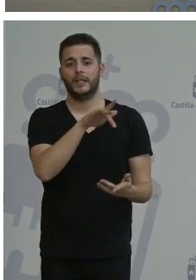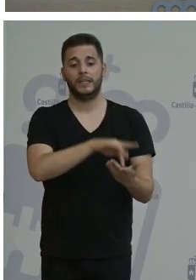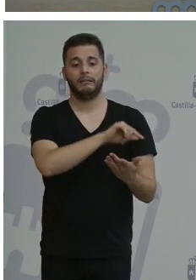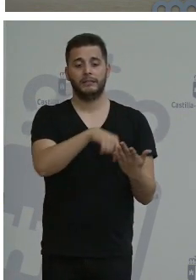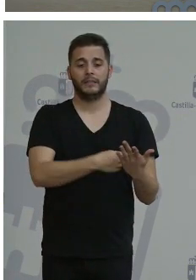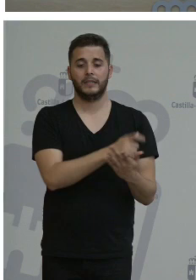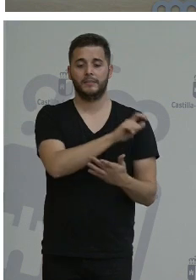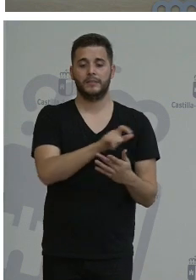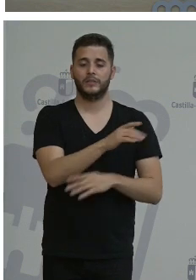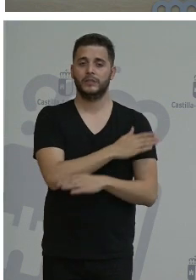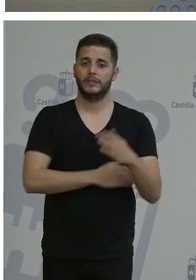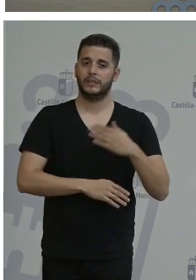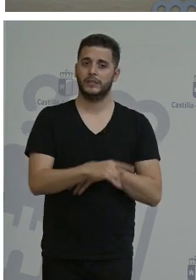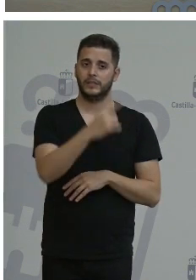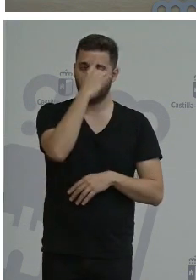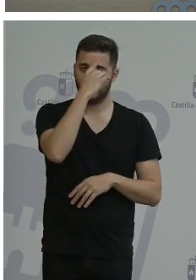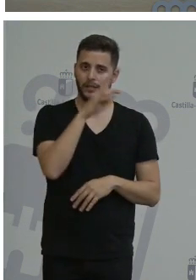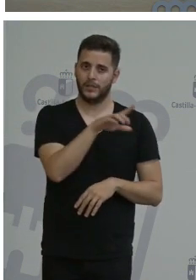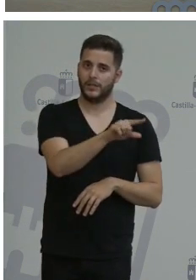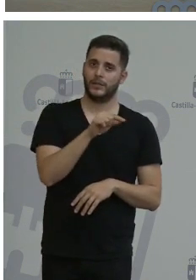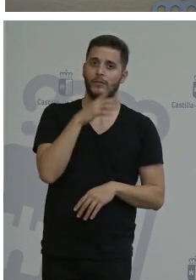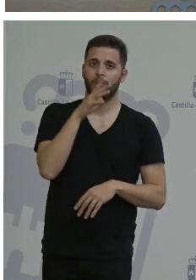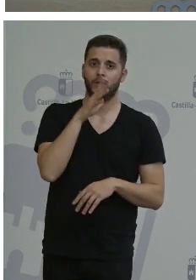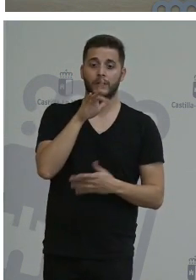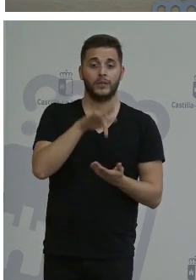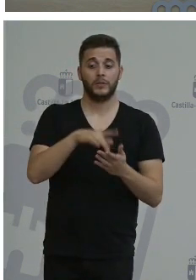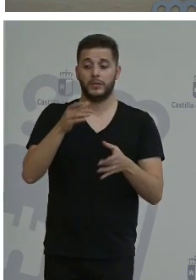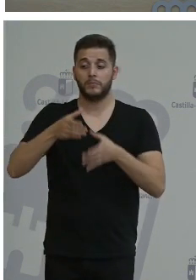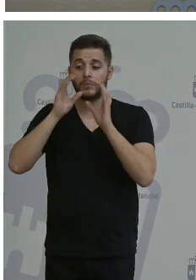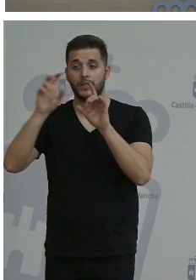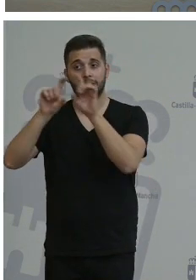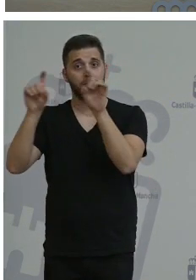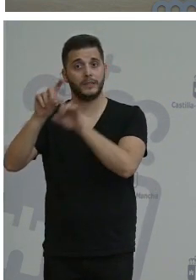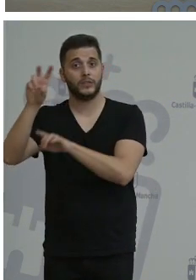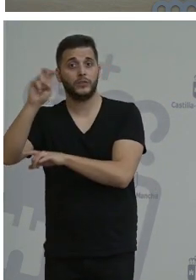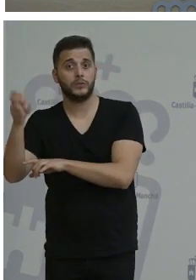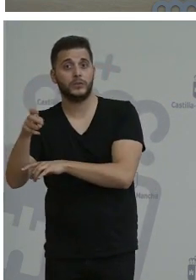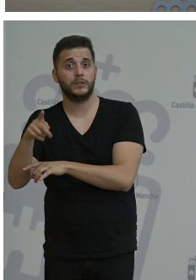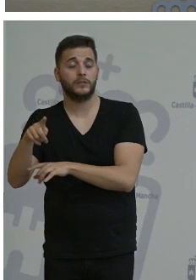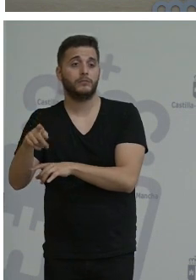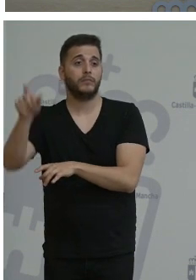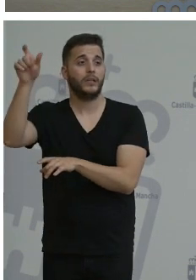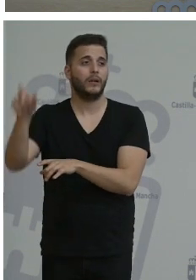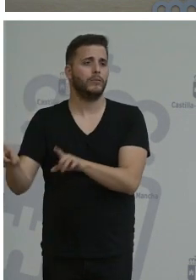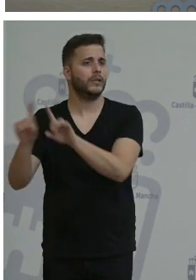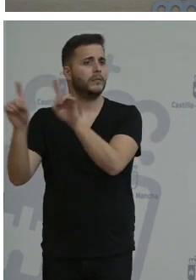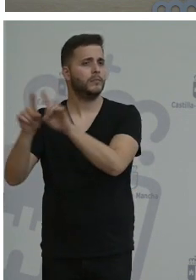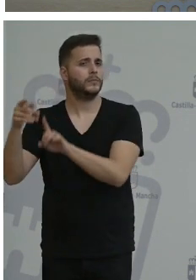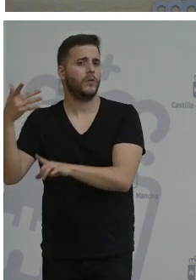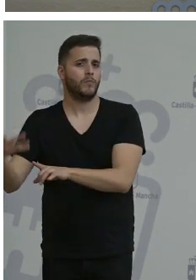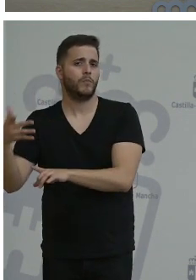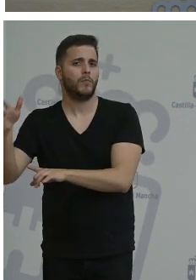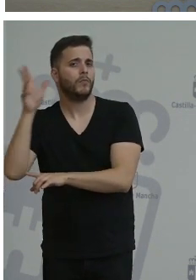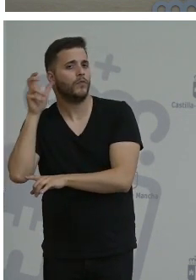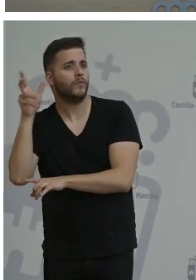contratar a personas con discapacidad intelectual cuando en un desayuno con otros empresarios escuchó a una gran empresa que estaba